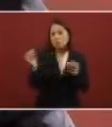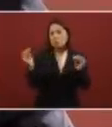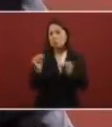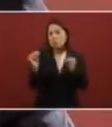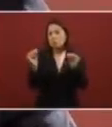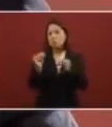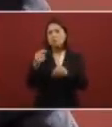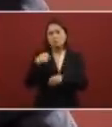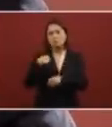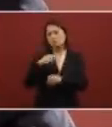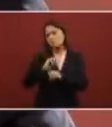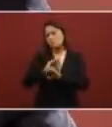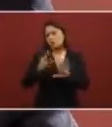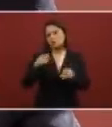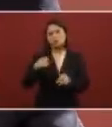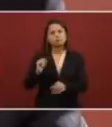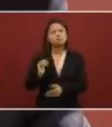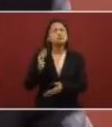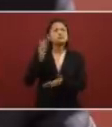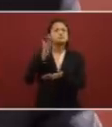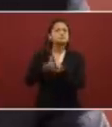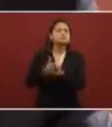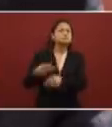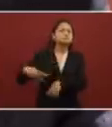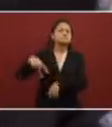o sin